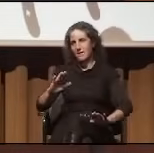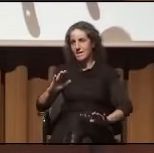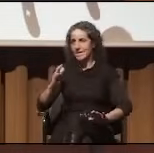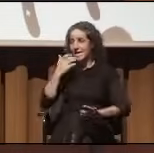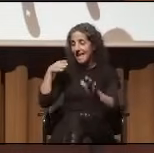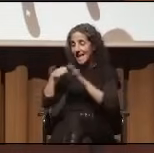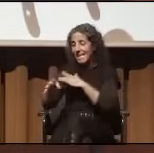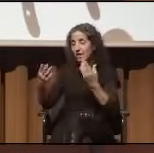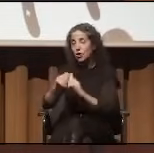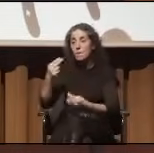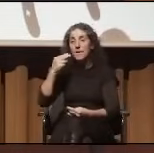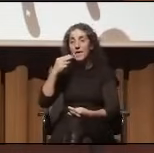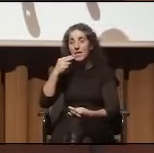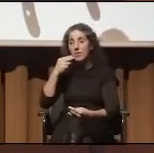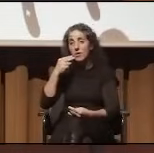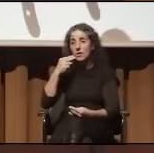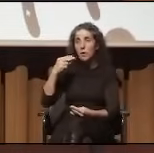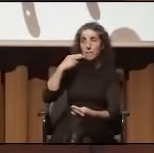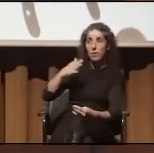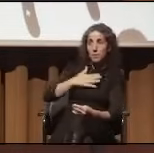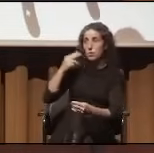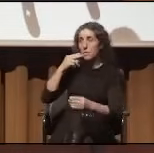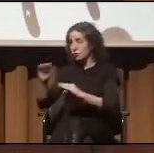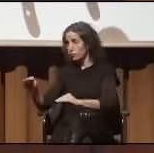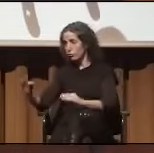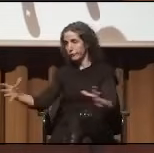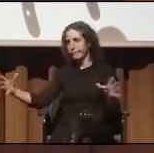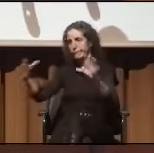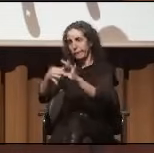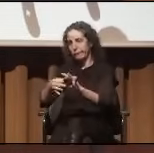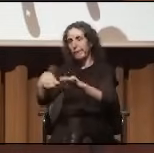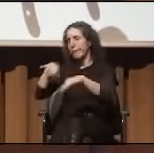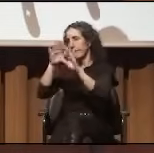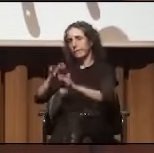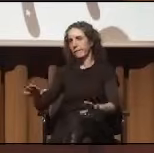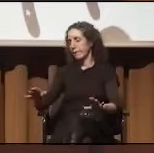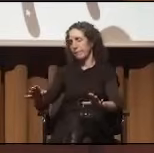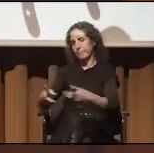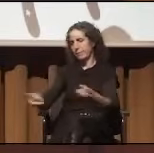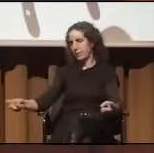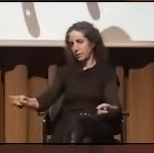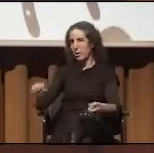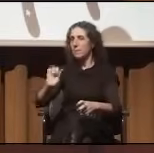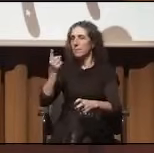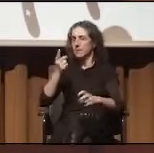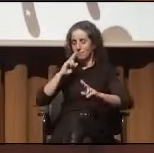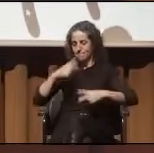dentro, el miedo del enfermo y el tuyo se juntan y se monta un pollo allí, ¿eh? Claro, tú tienes que haber hecho un trabajo, tienes que haberte domesticado